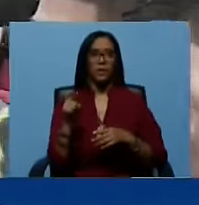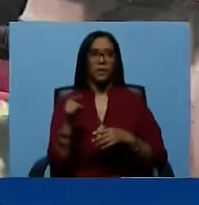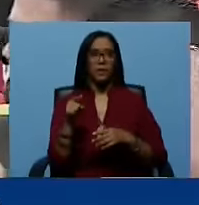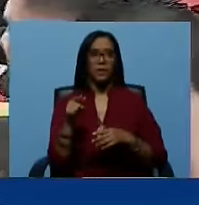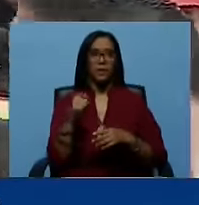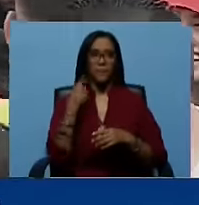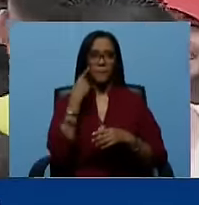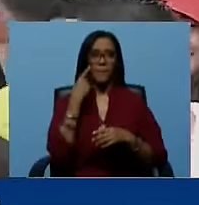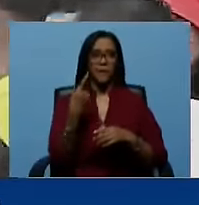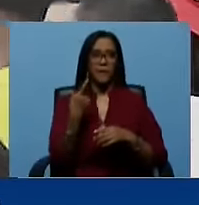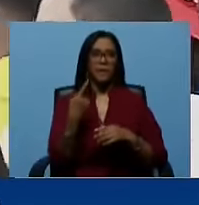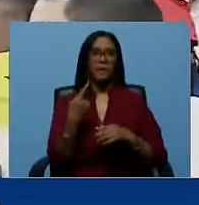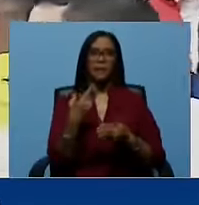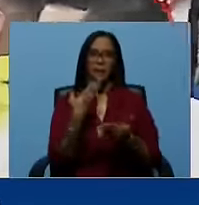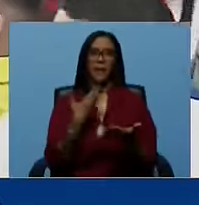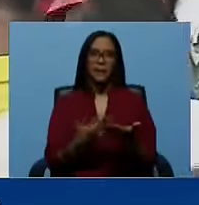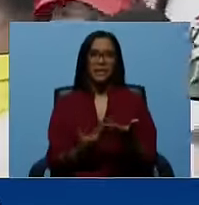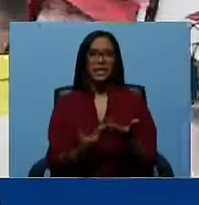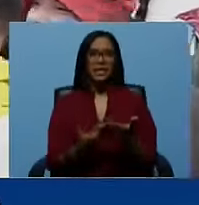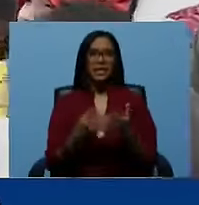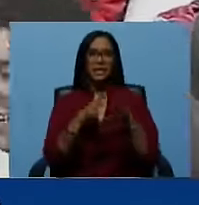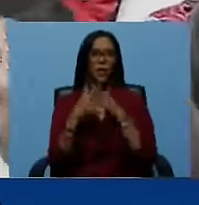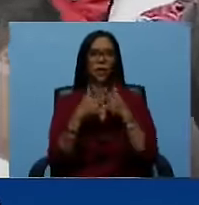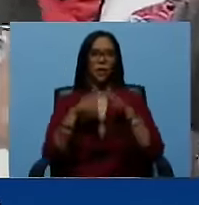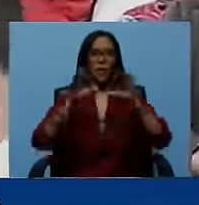que el imperialismo tome a Venezuela?